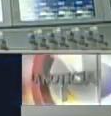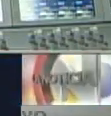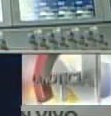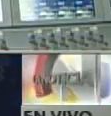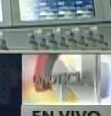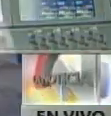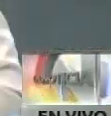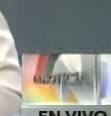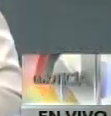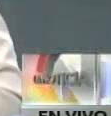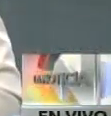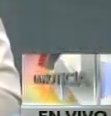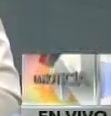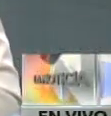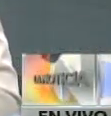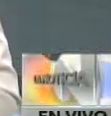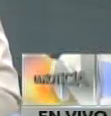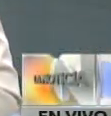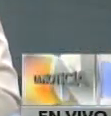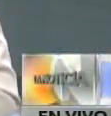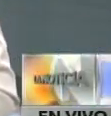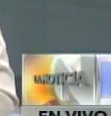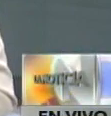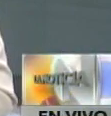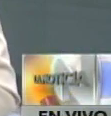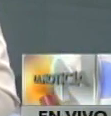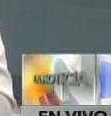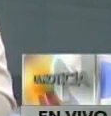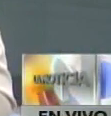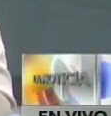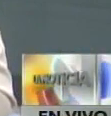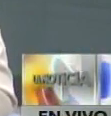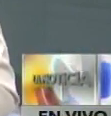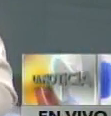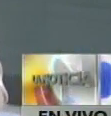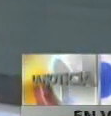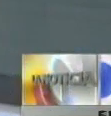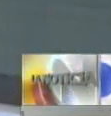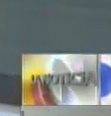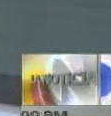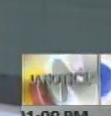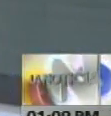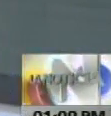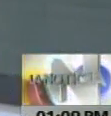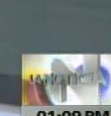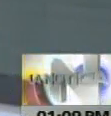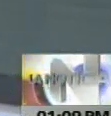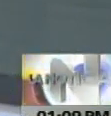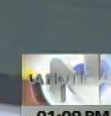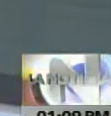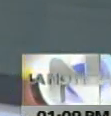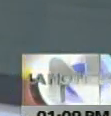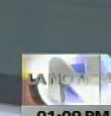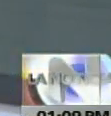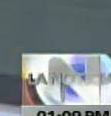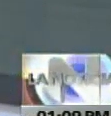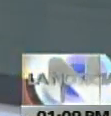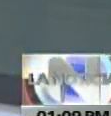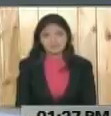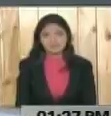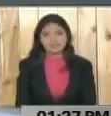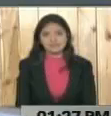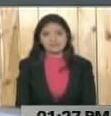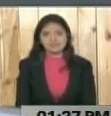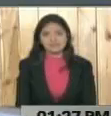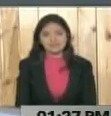de la República Bolivariana de Venezuela, Nicolás Maduro, La Hora de la Salsa, dedicado el día de hoy al cantante de Puerto Rico, Ismael Rivera.